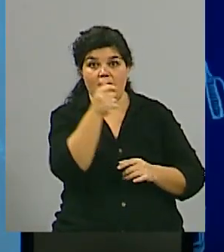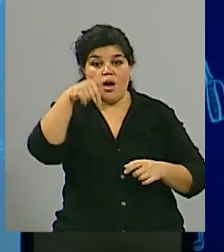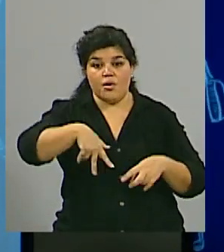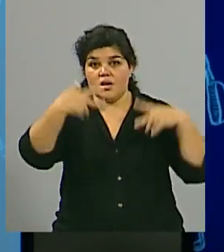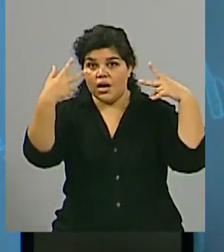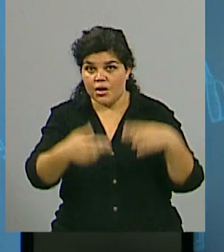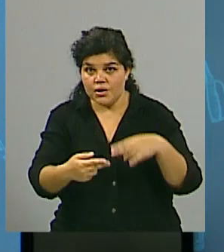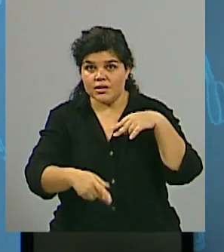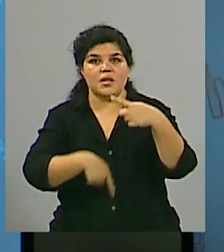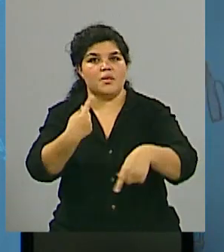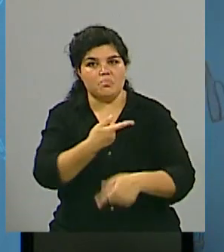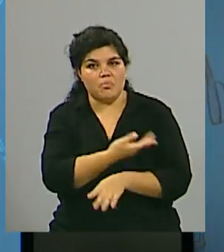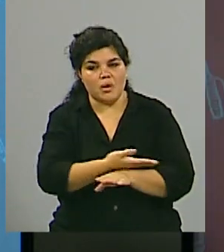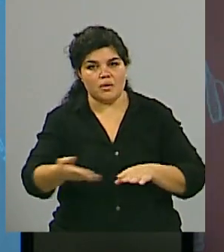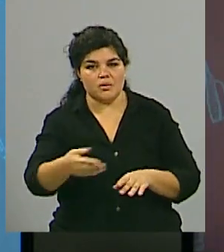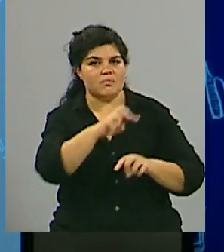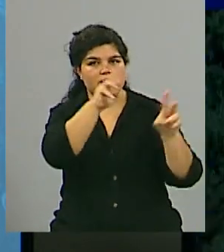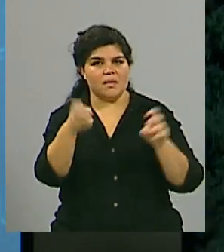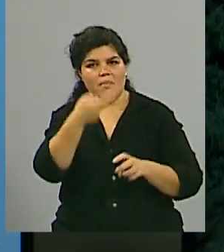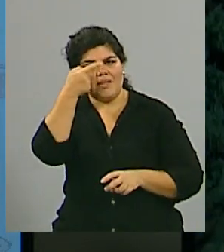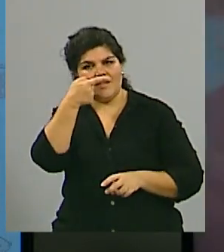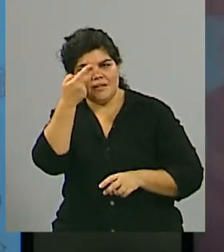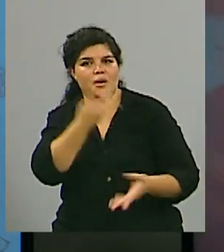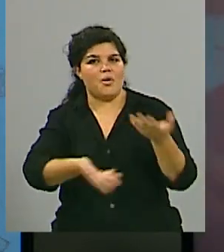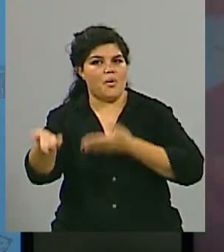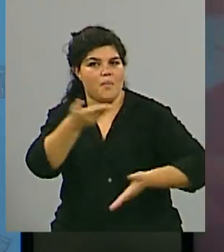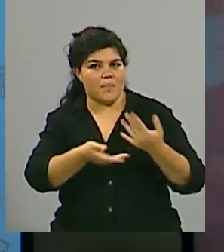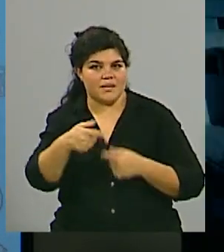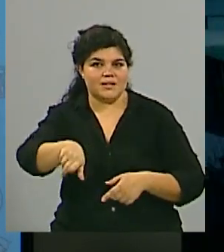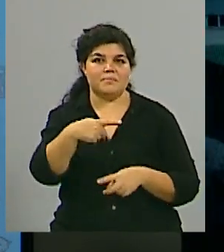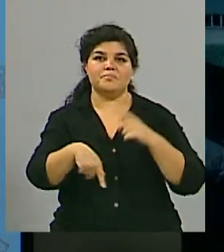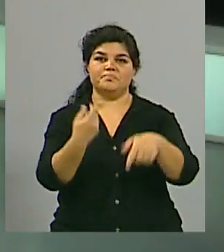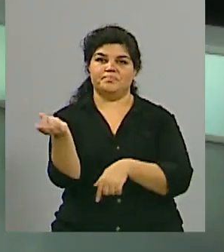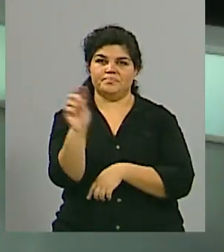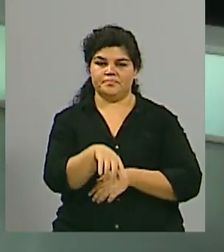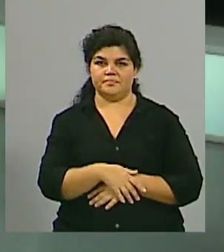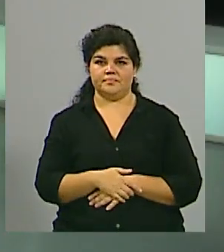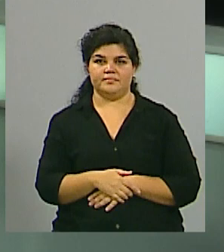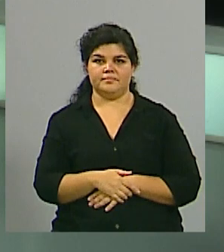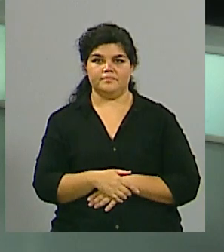Tenemos mucho programa en Apuntes, muchos temas interesantes para compartir con ustedes. Ya regresamos.